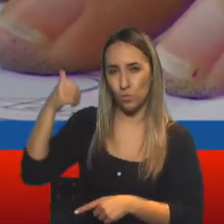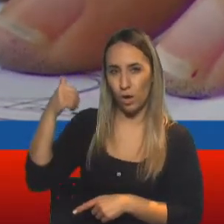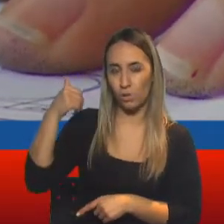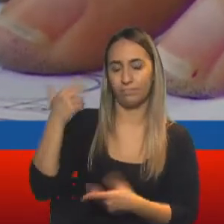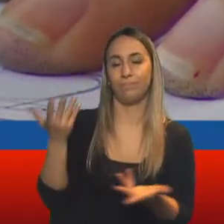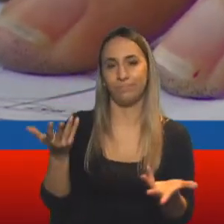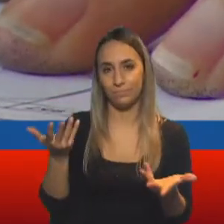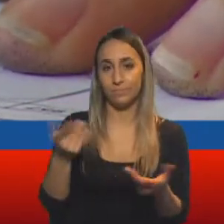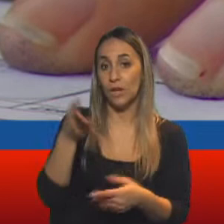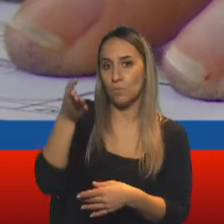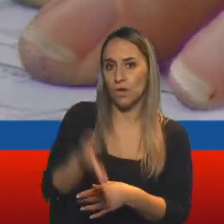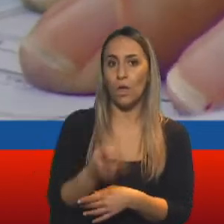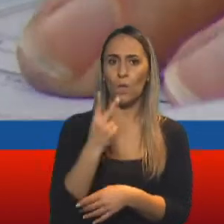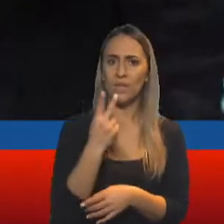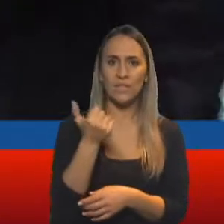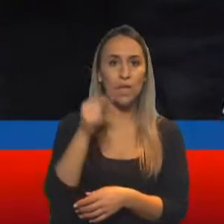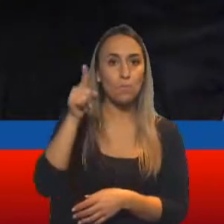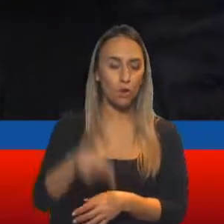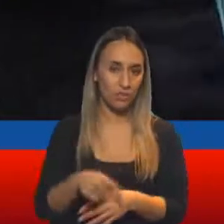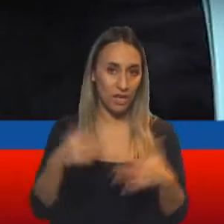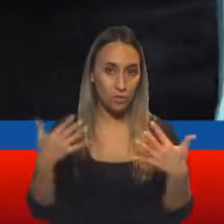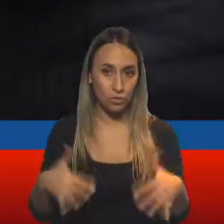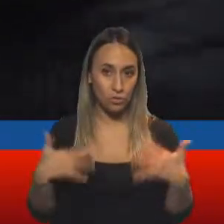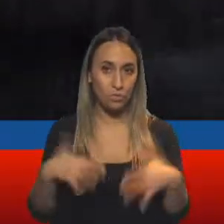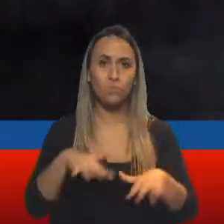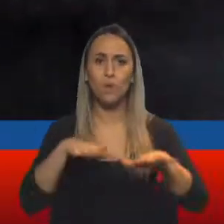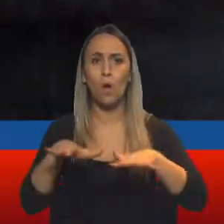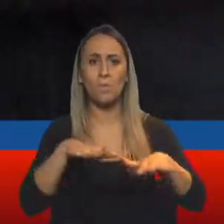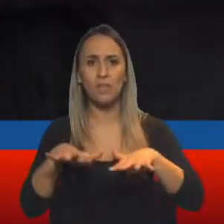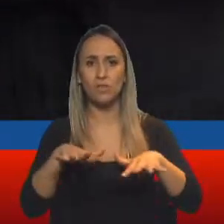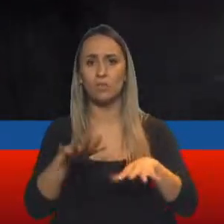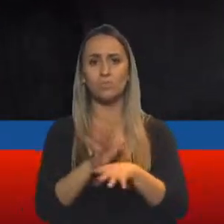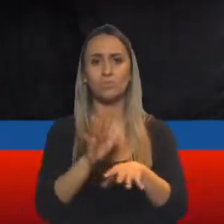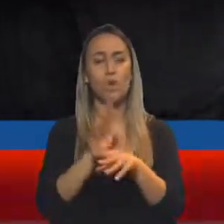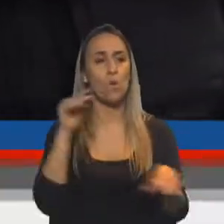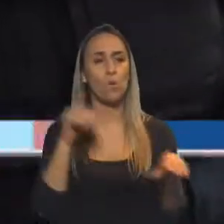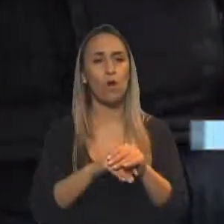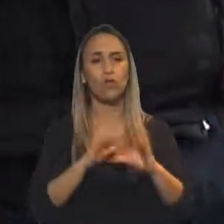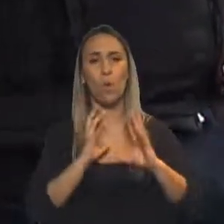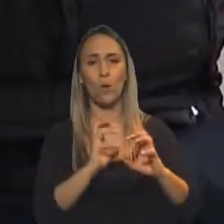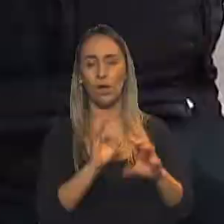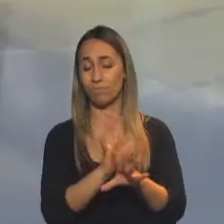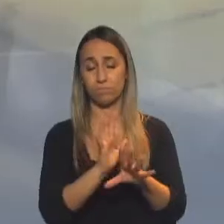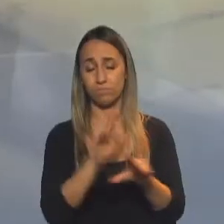Con el porcentaje del 26%. Clima de antipolítica. Claro, llamado voto bronca. Absolutamente.